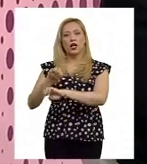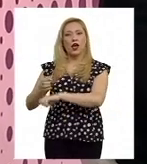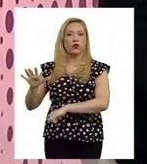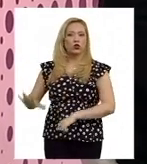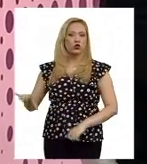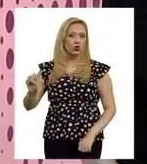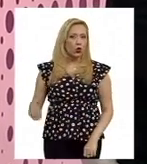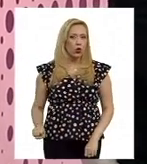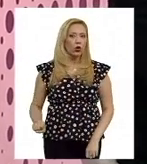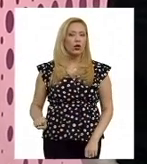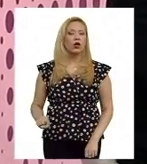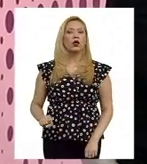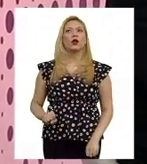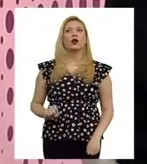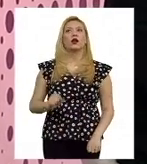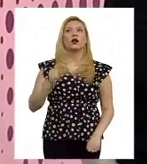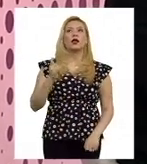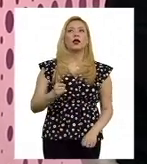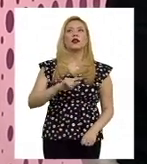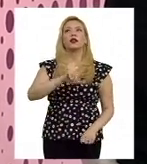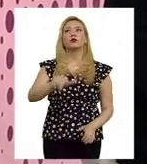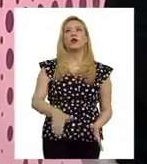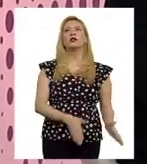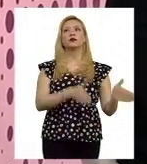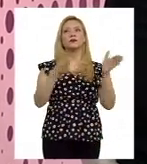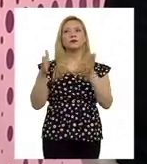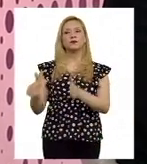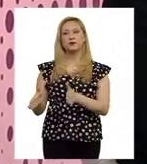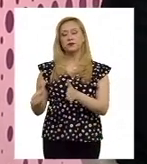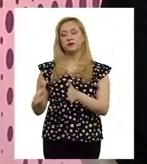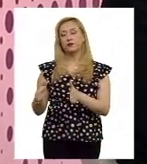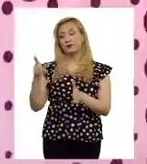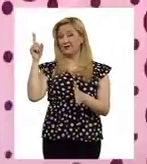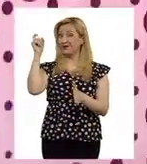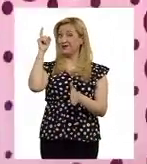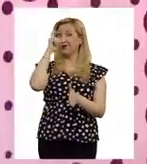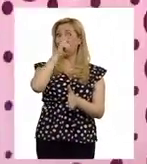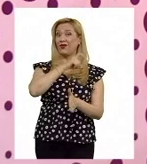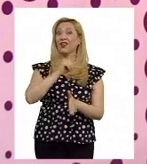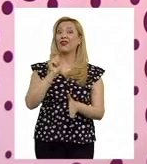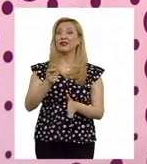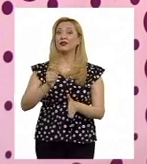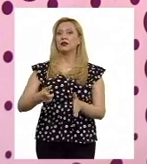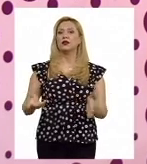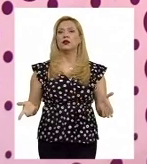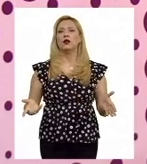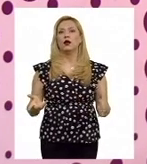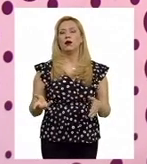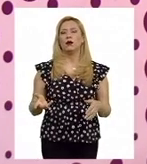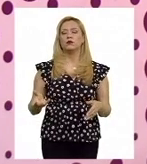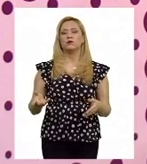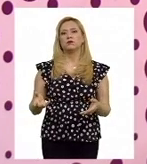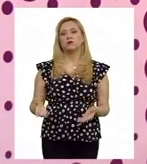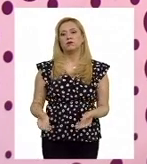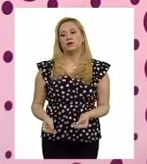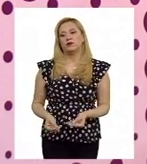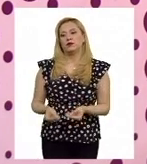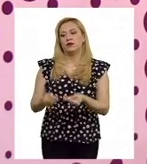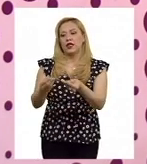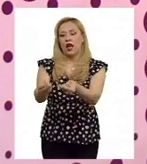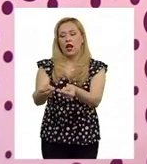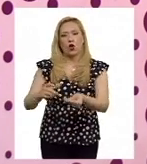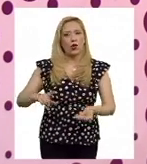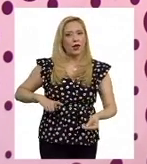Y posteriormente viene la etapa tal vez de las más delicadas, que es ponerlo a disposición de los